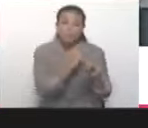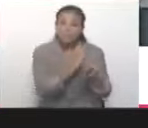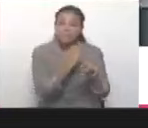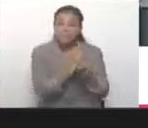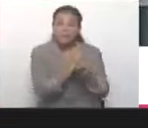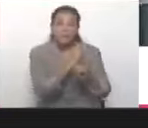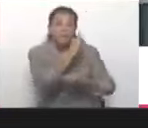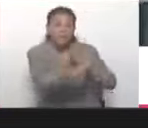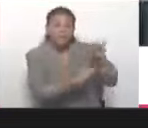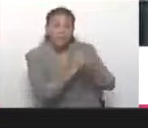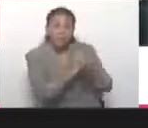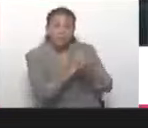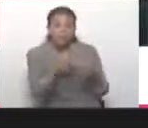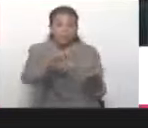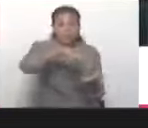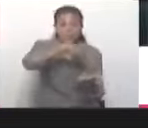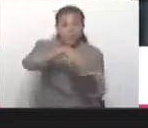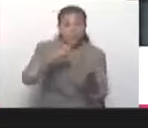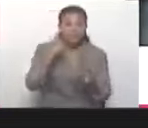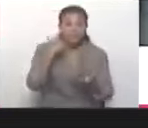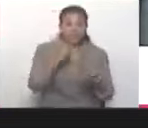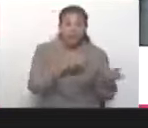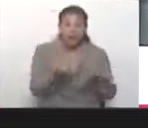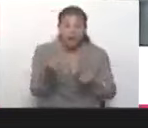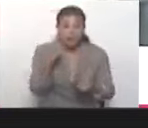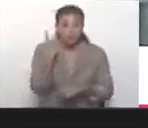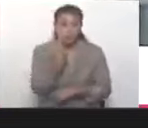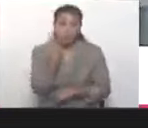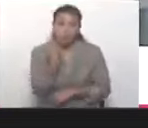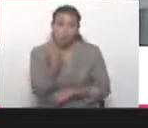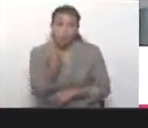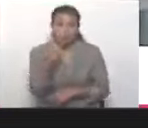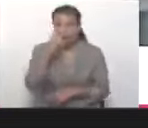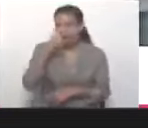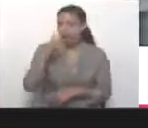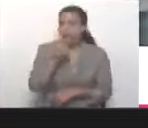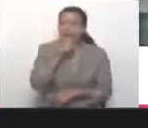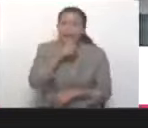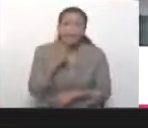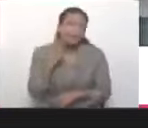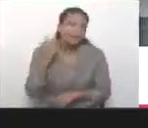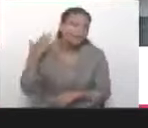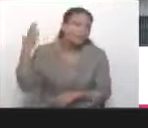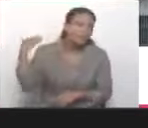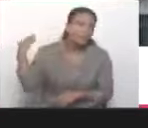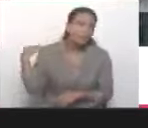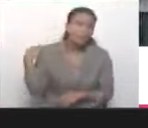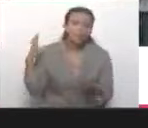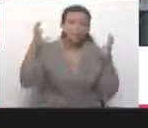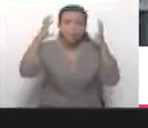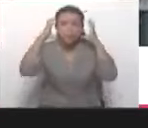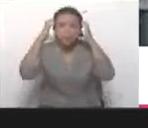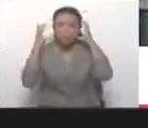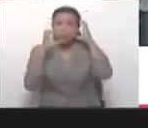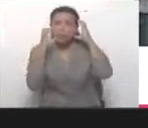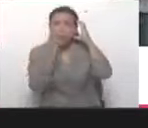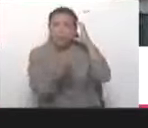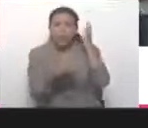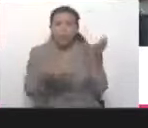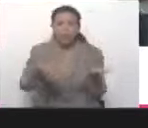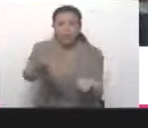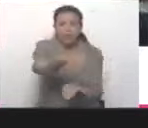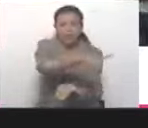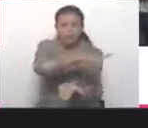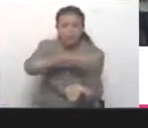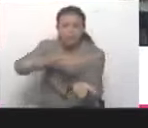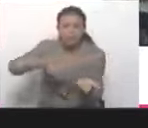digitales internacionales de música. Porque ya la cosa no es como en tu época, Argenis, y mi época, que grababas un acetato,